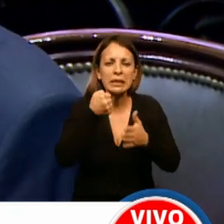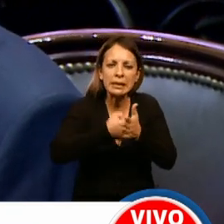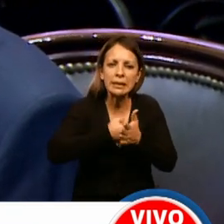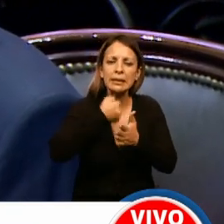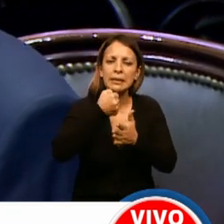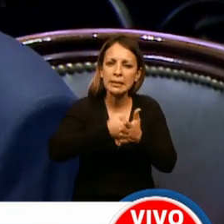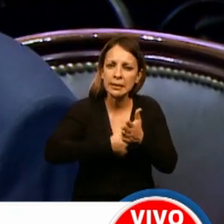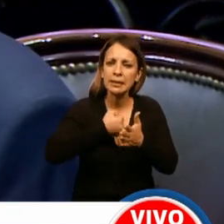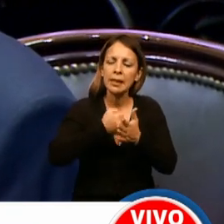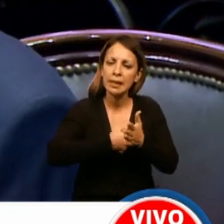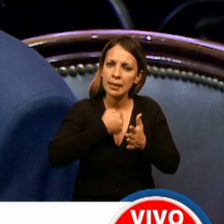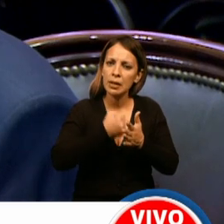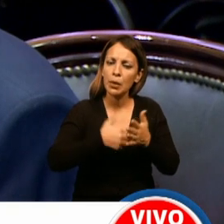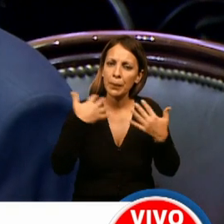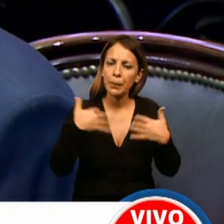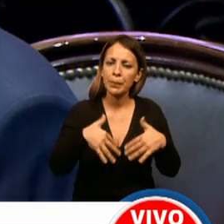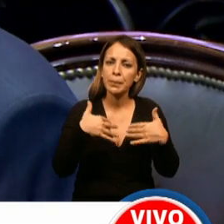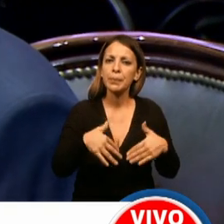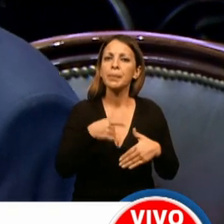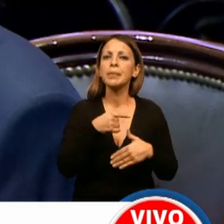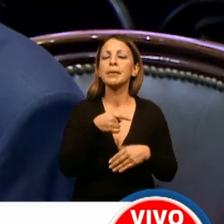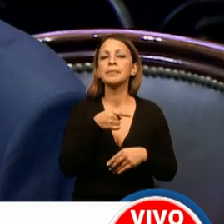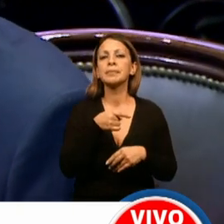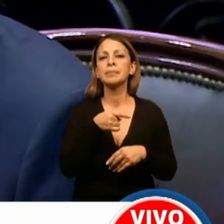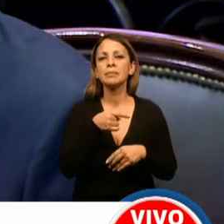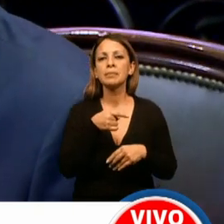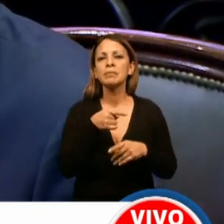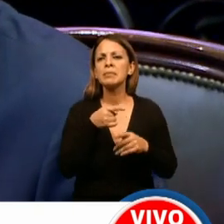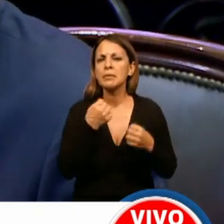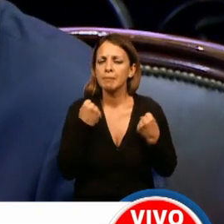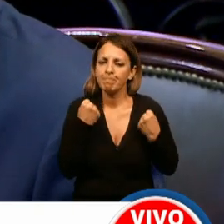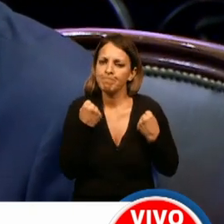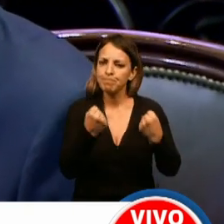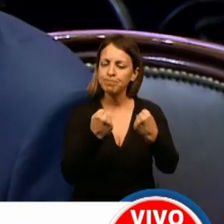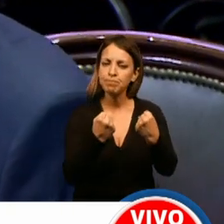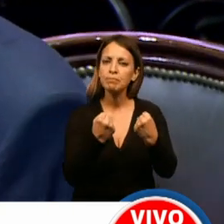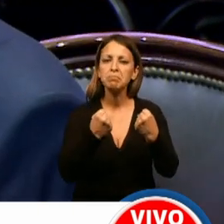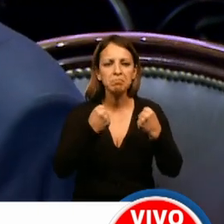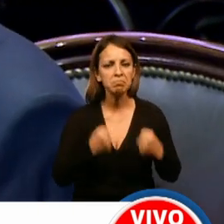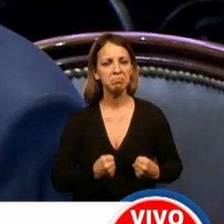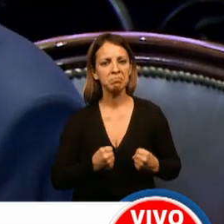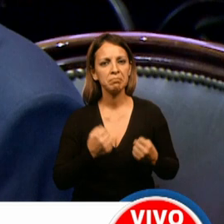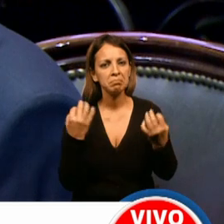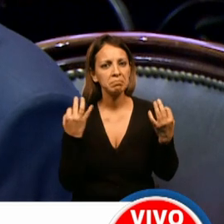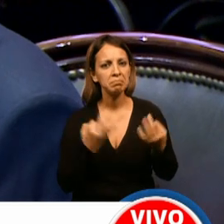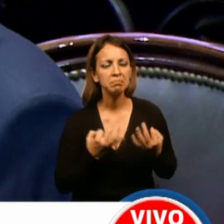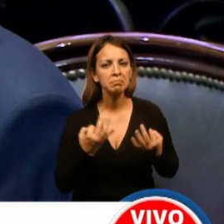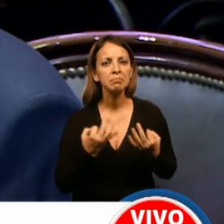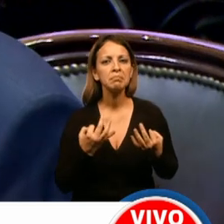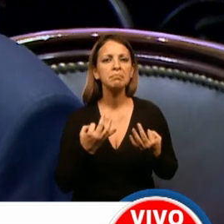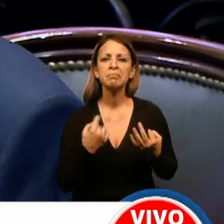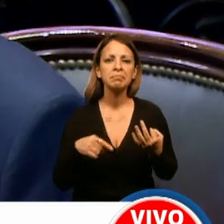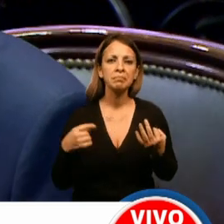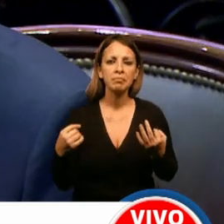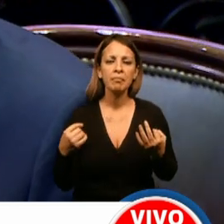muy larga con una tenacidad muy importante de las